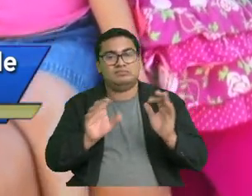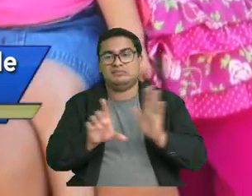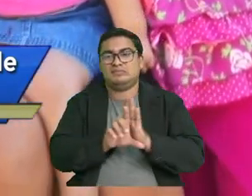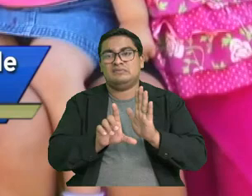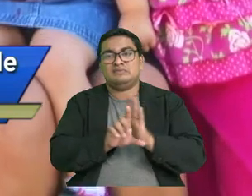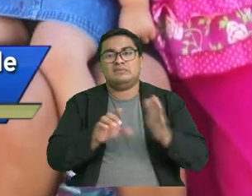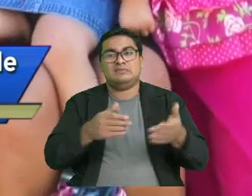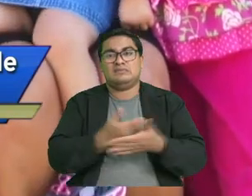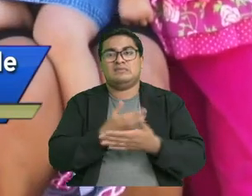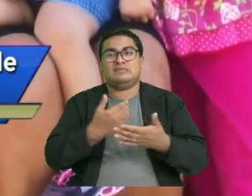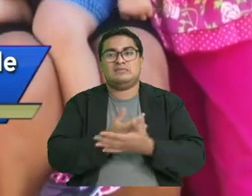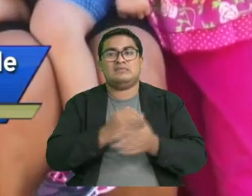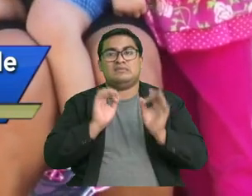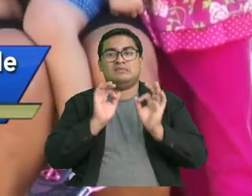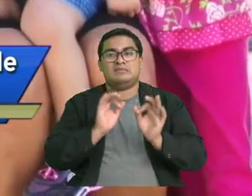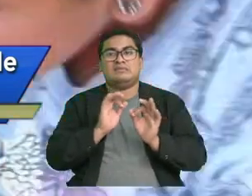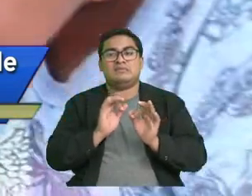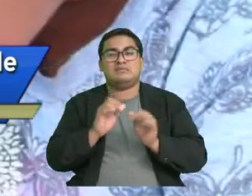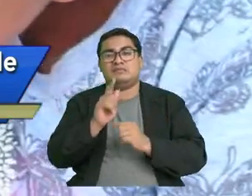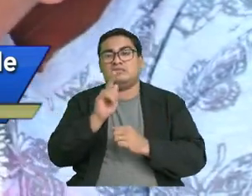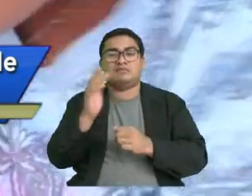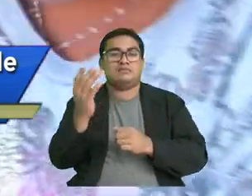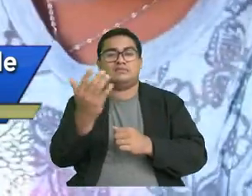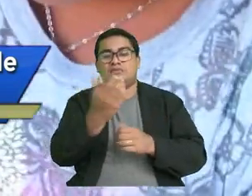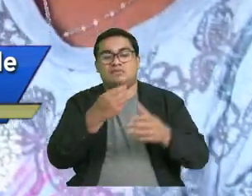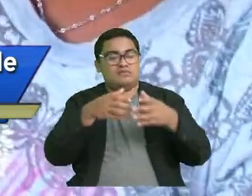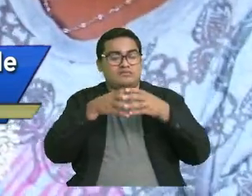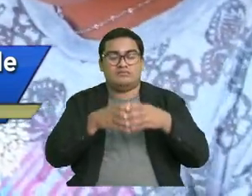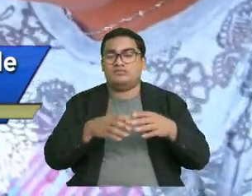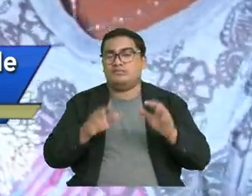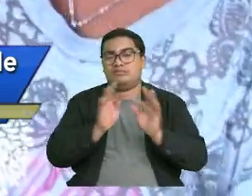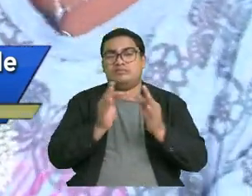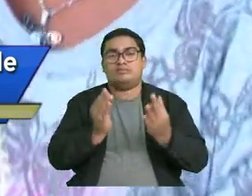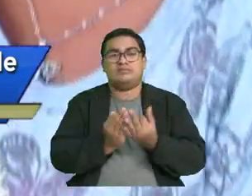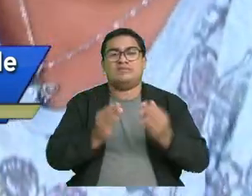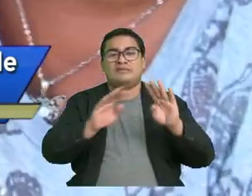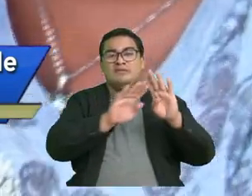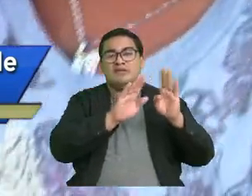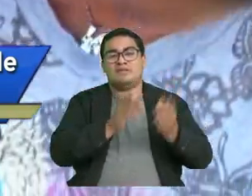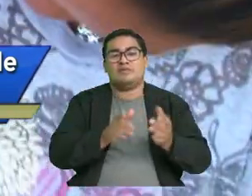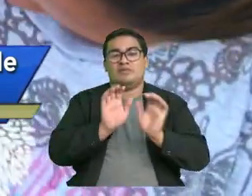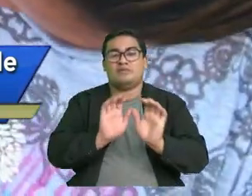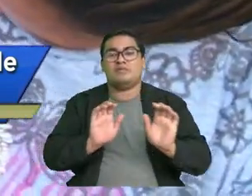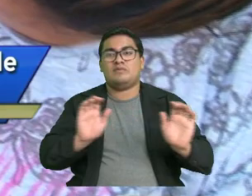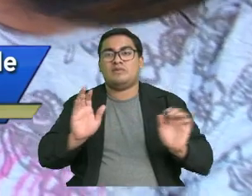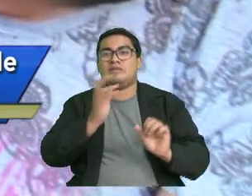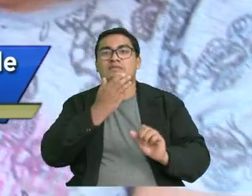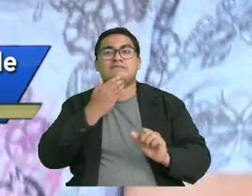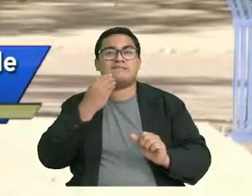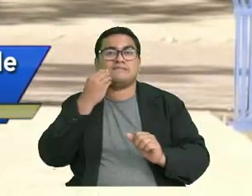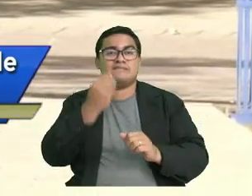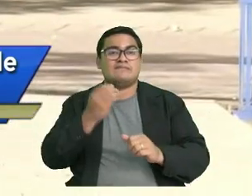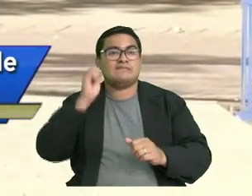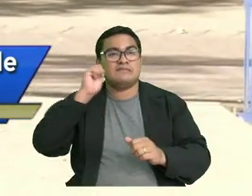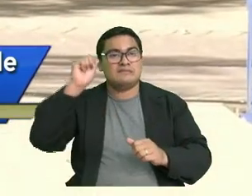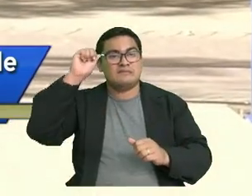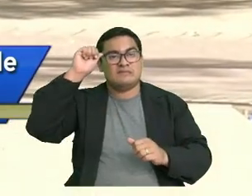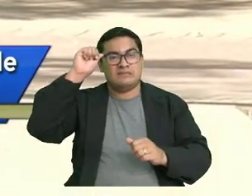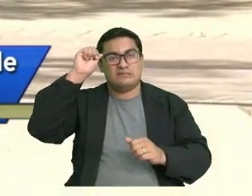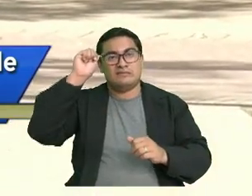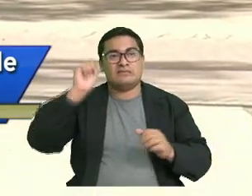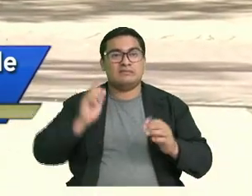de familia que tiene que ver con todos los integrantes de la familia, la mujer, la niñez, la juventud, el adulto